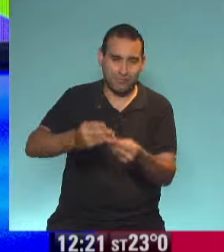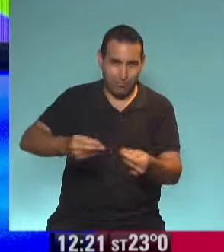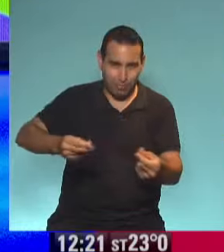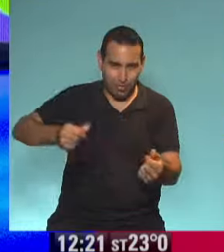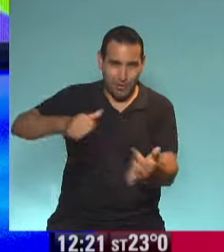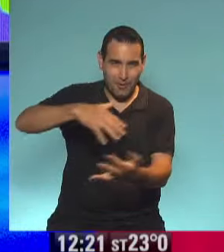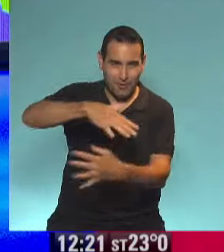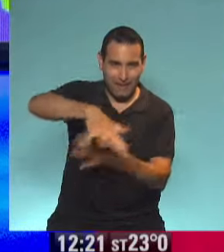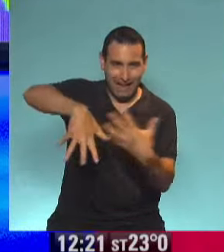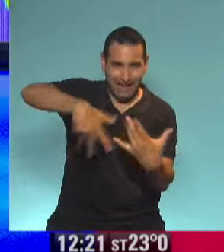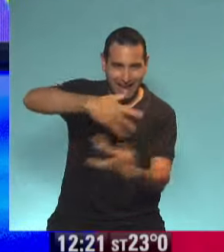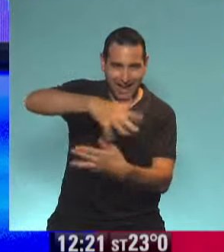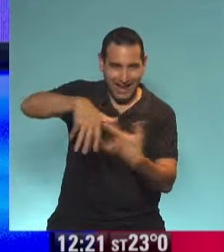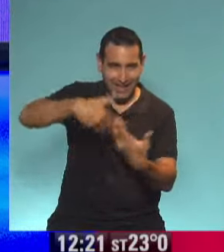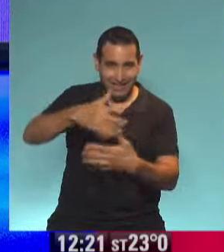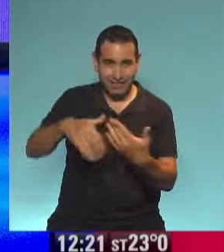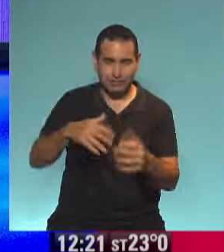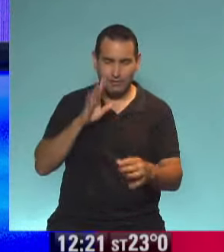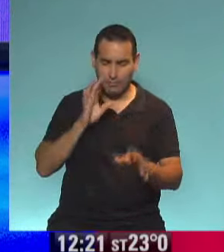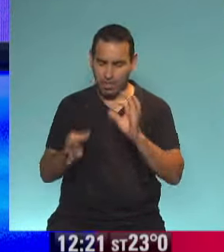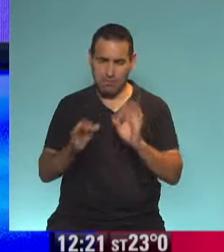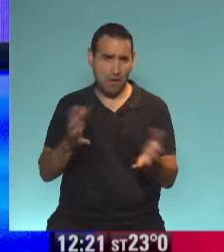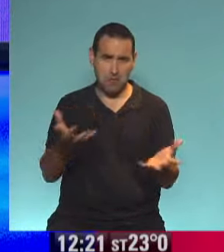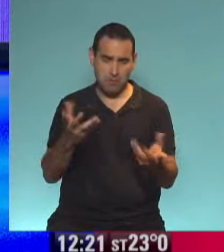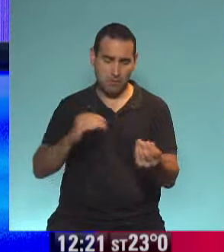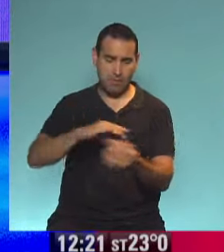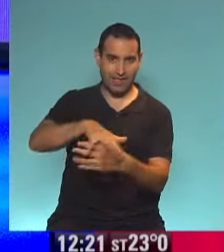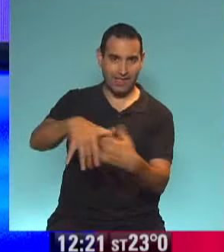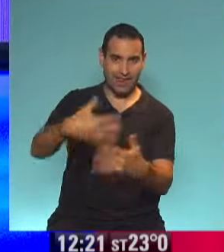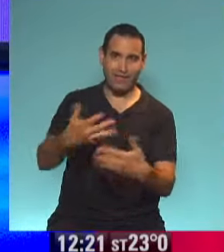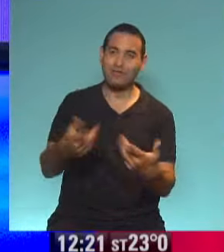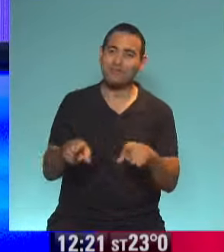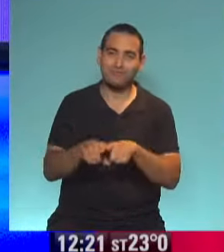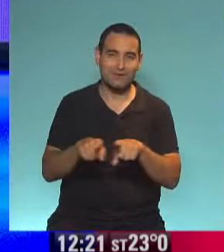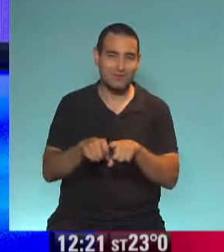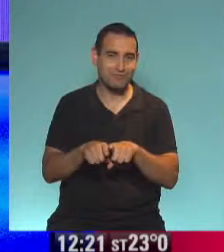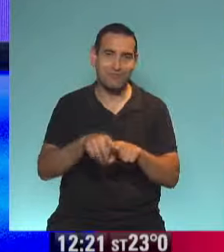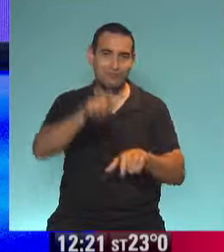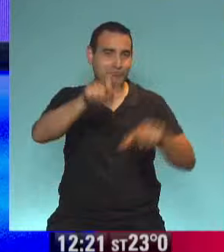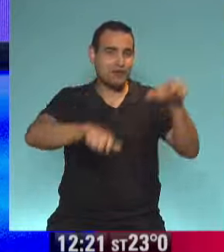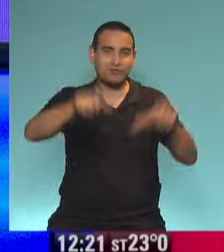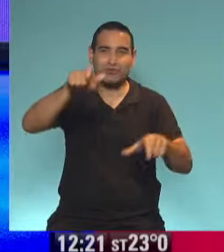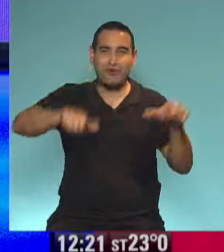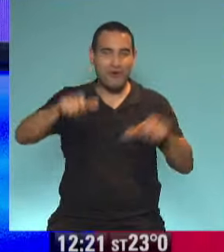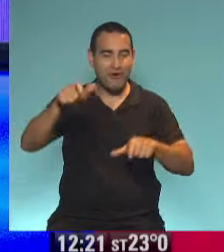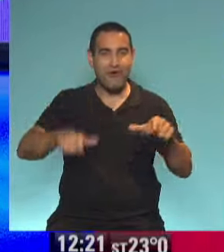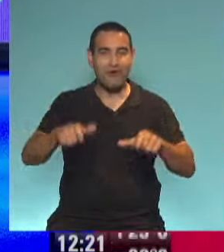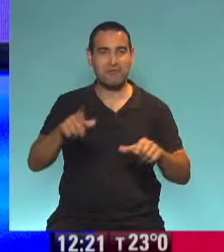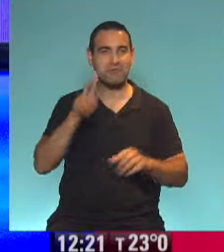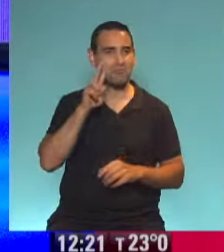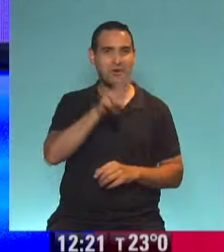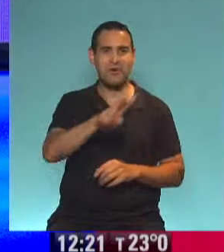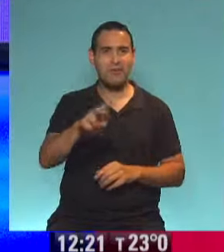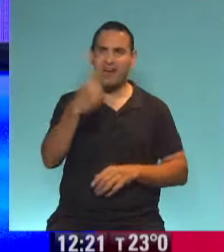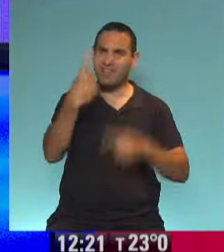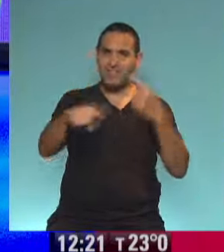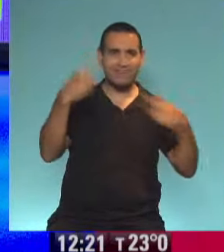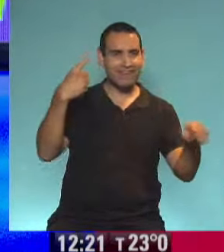Sería, no es que se distinguen en eso para que sea homogéneo. Pero qué positivo que es cuando uno ve la diversidad. Claro,